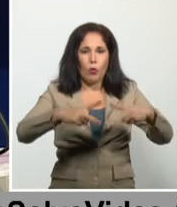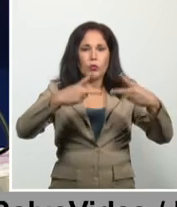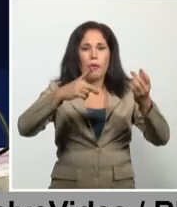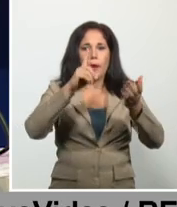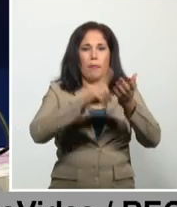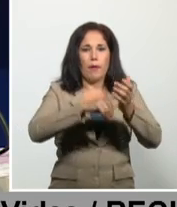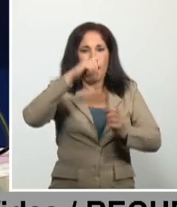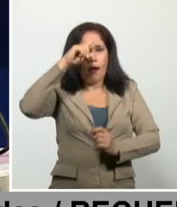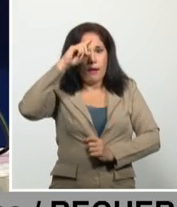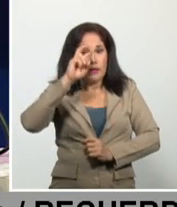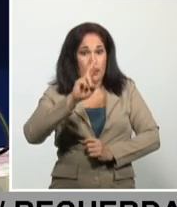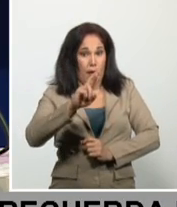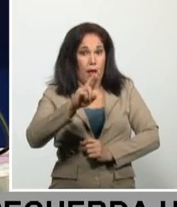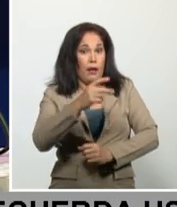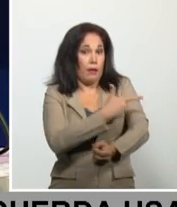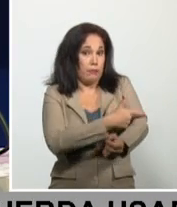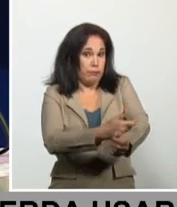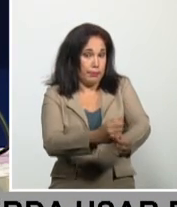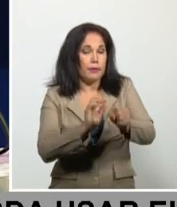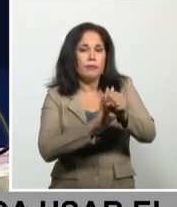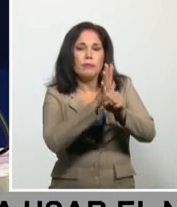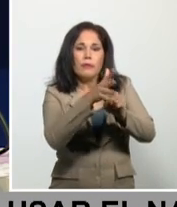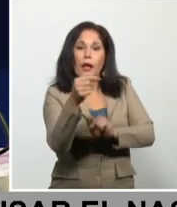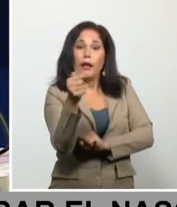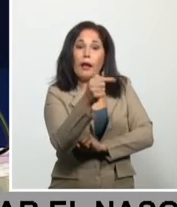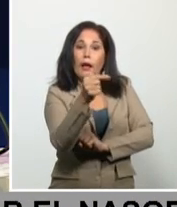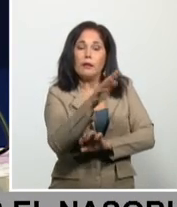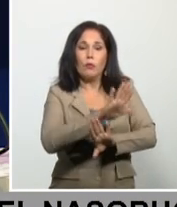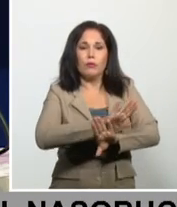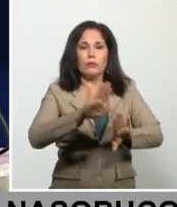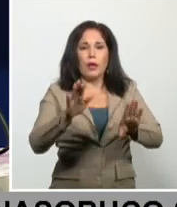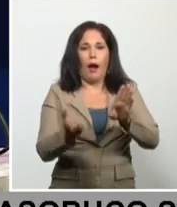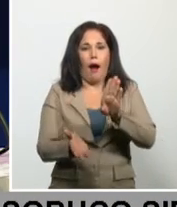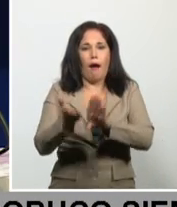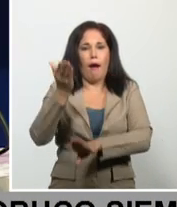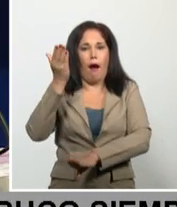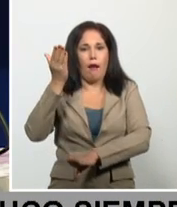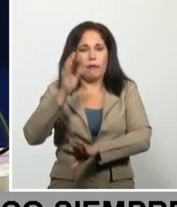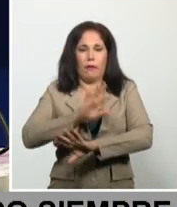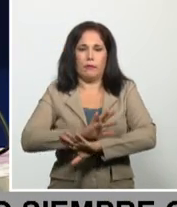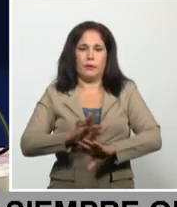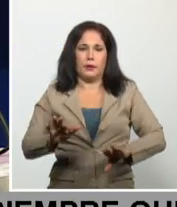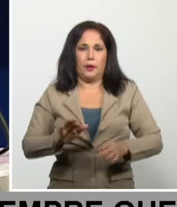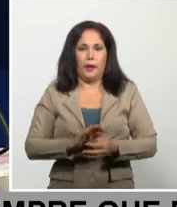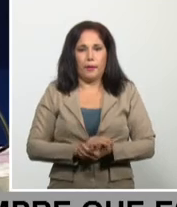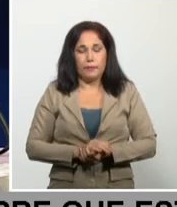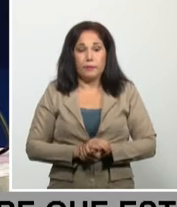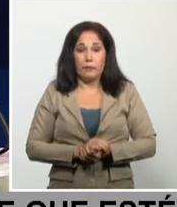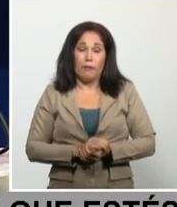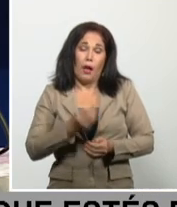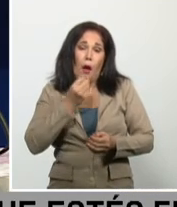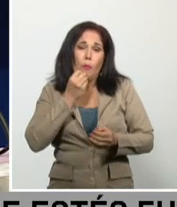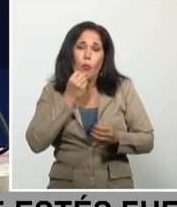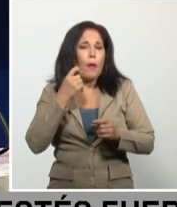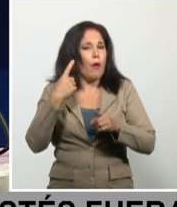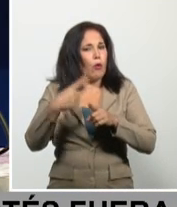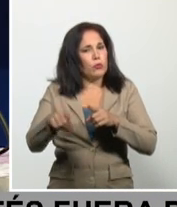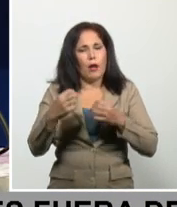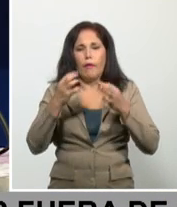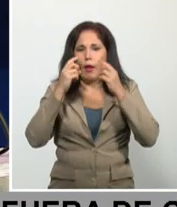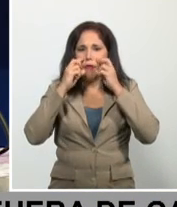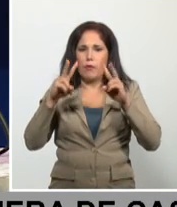PCR, y si está negativo, entonces cuando se dice que está de alta epidemiológica, o sea que ya puede reincorporarse a su